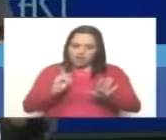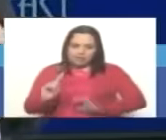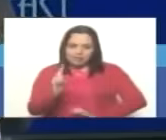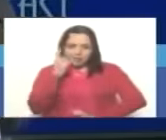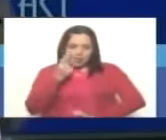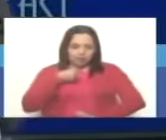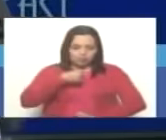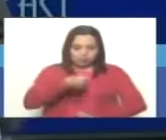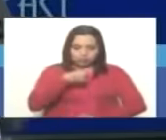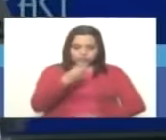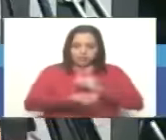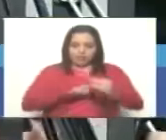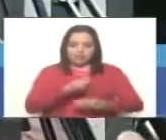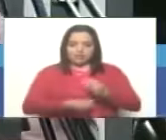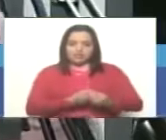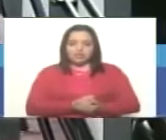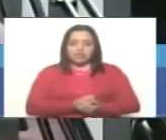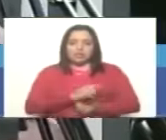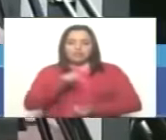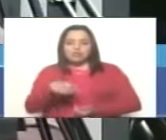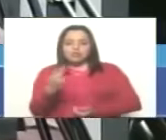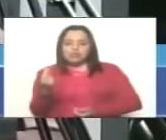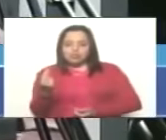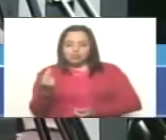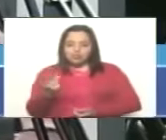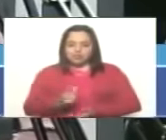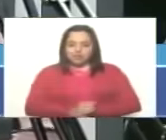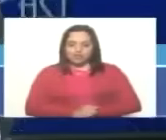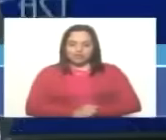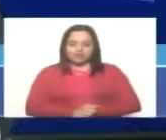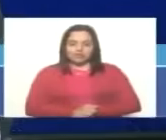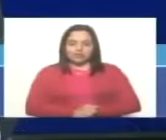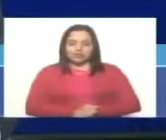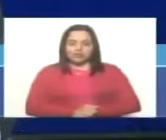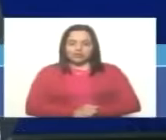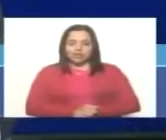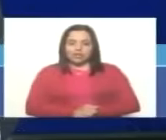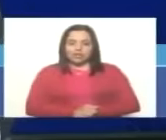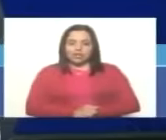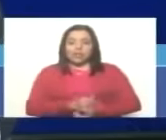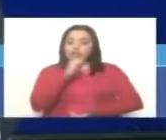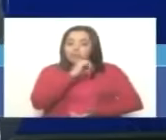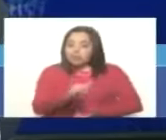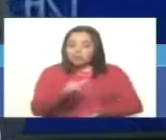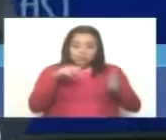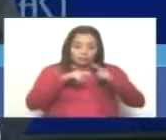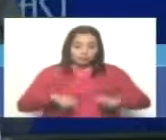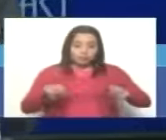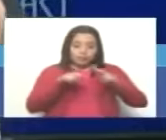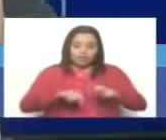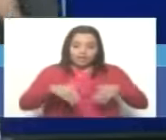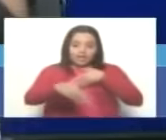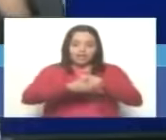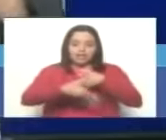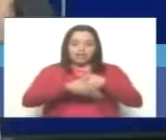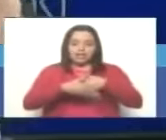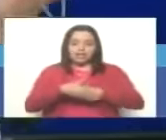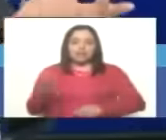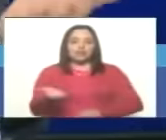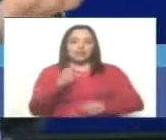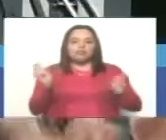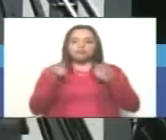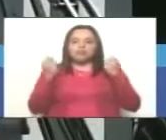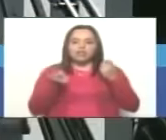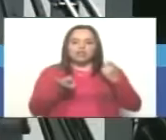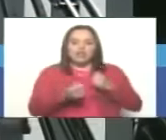que damos, la segunda, pero también la información permanente a nivel de redes. que ustedes publicitaban. Que